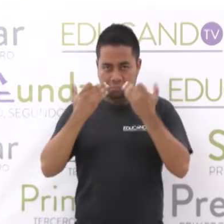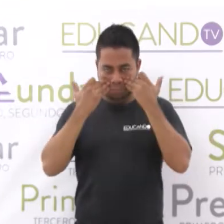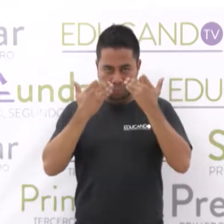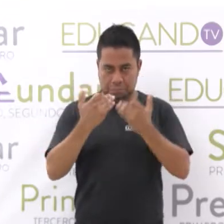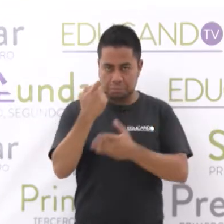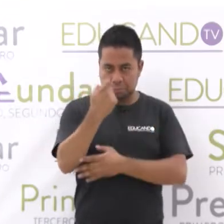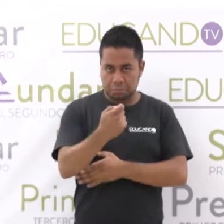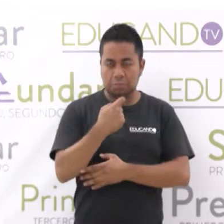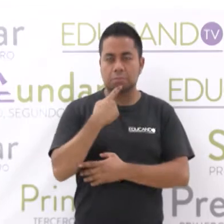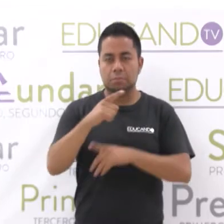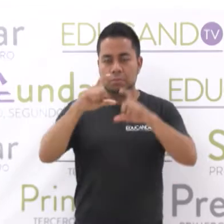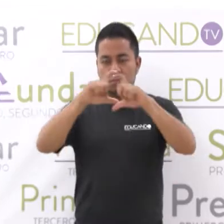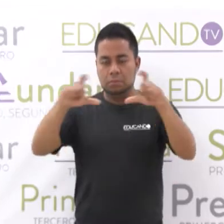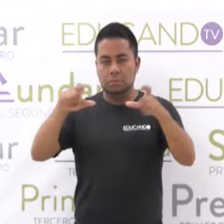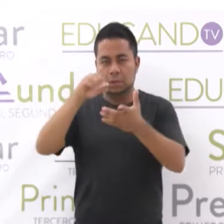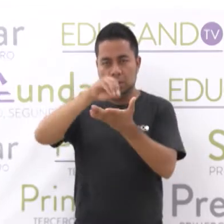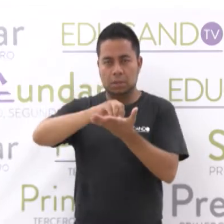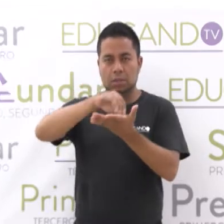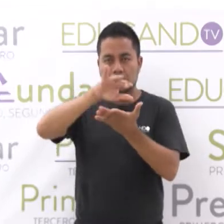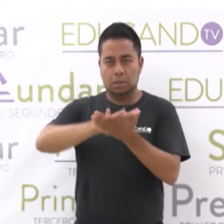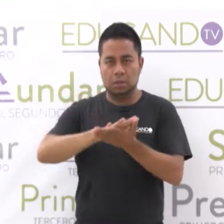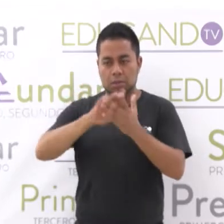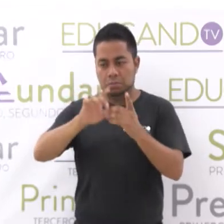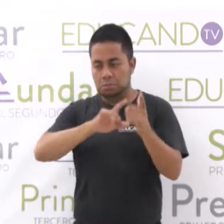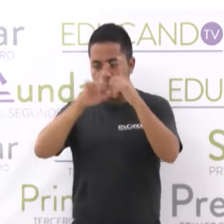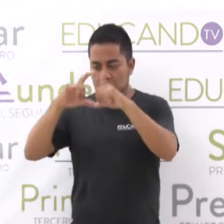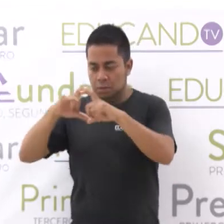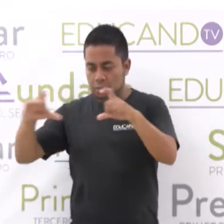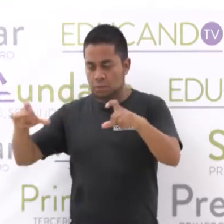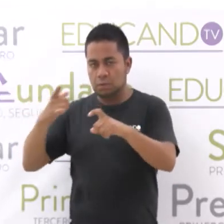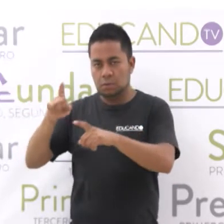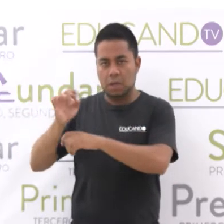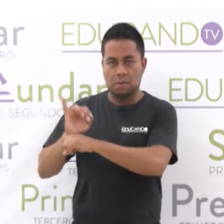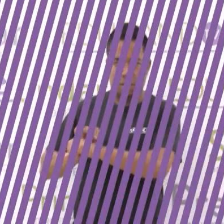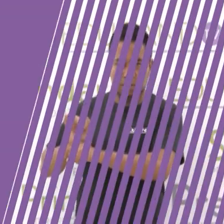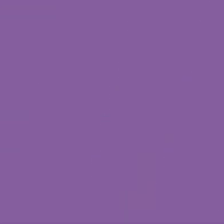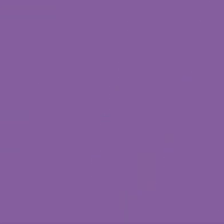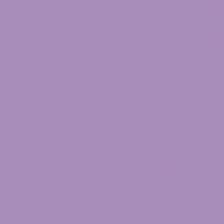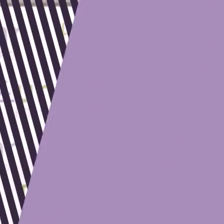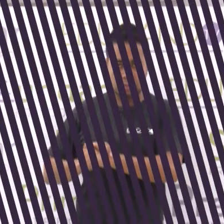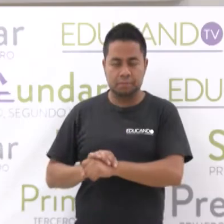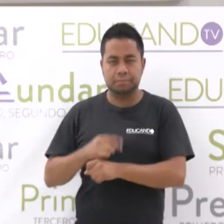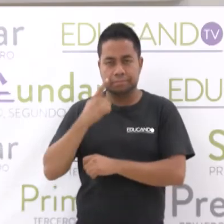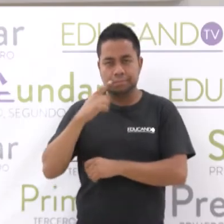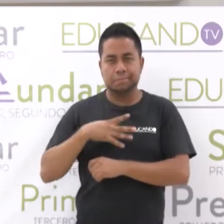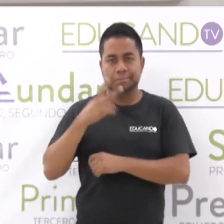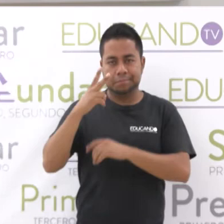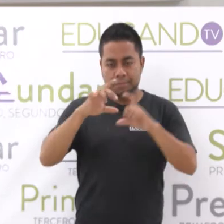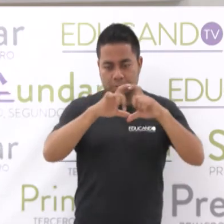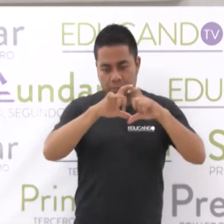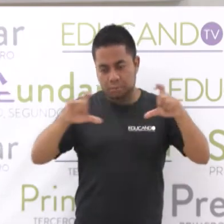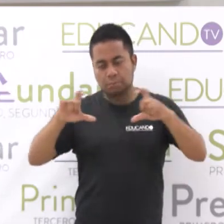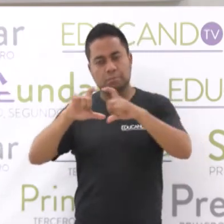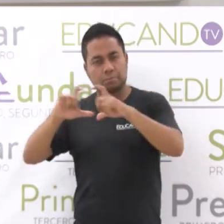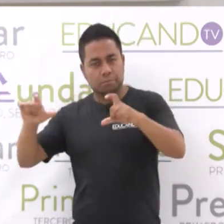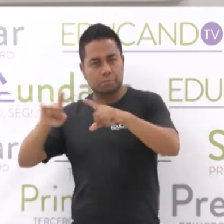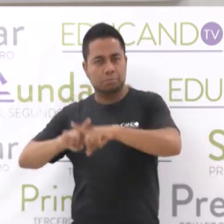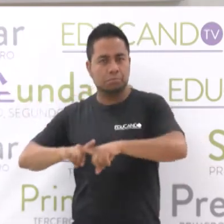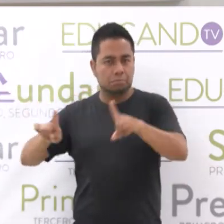dan cuenta, dice fichas de registro y fichas de investigación. Diríamos que esas son los dos